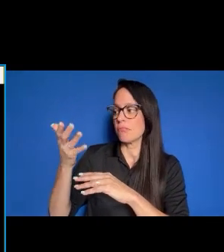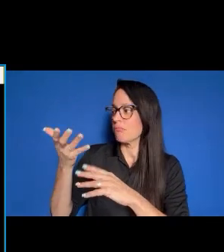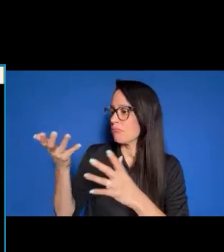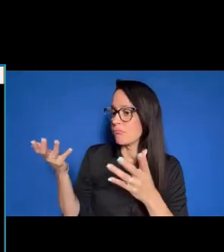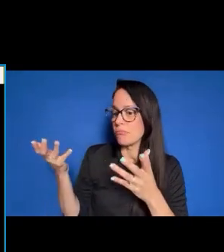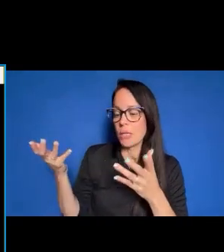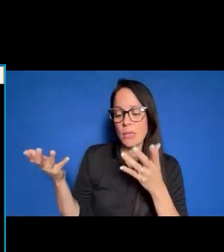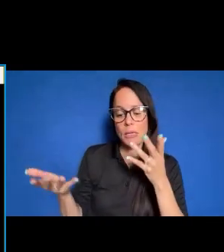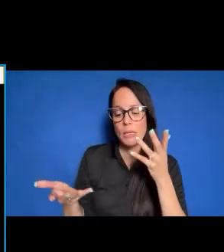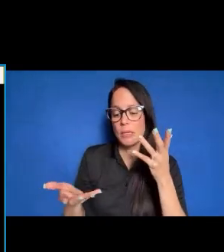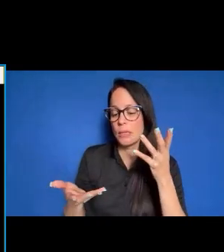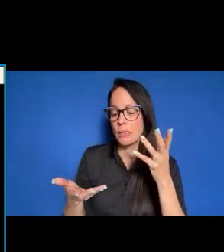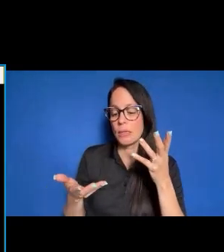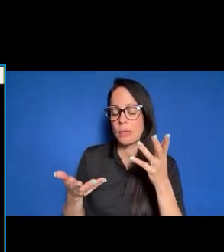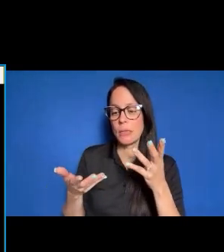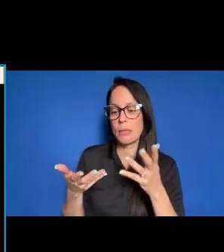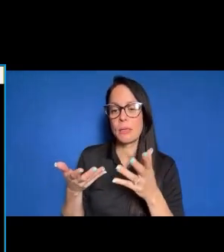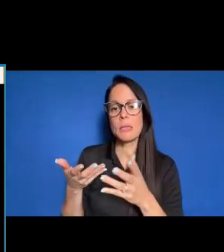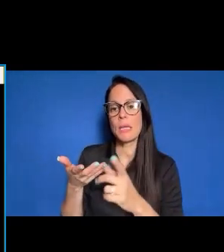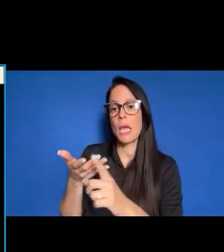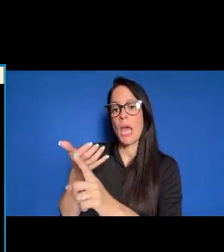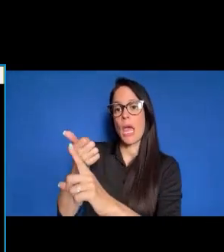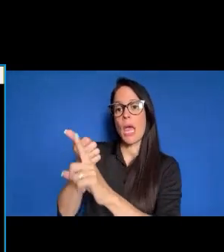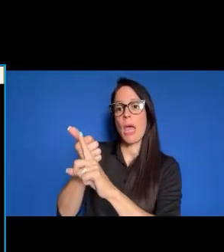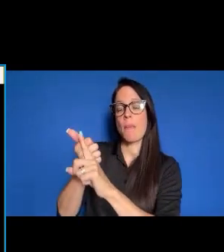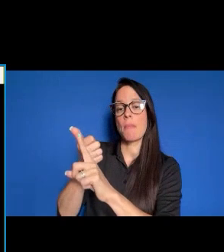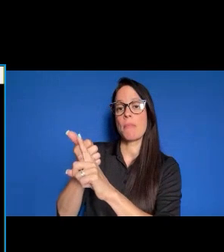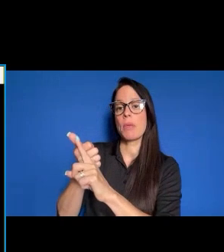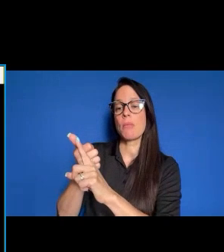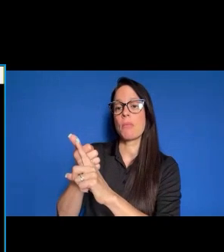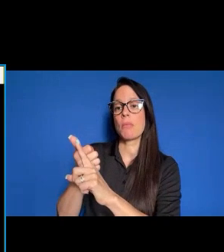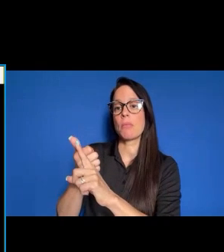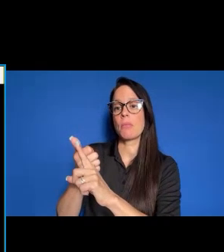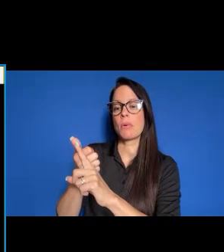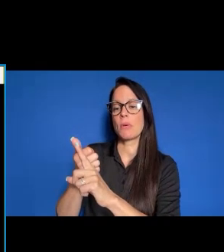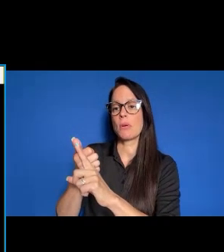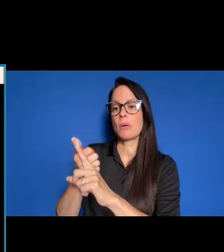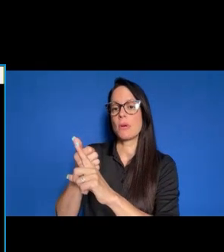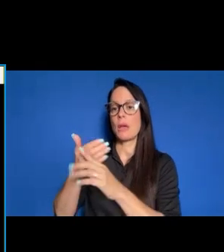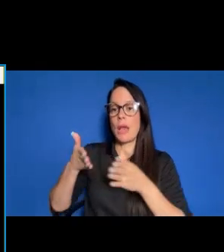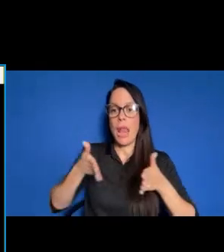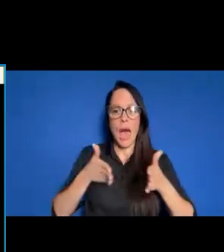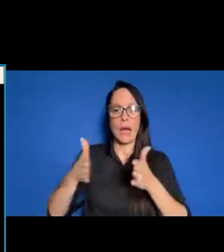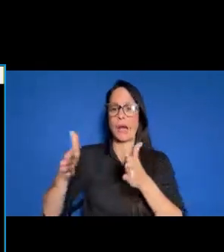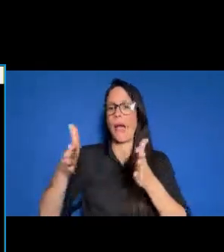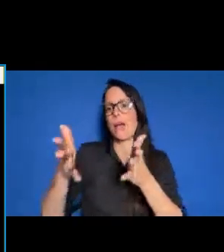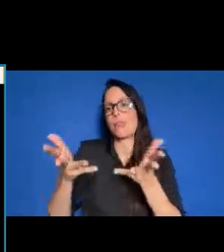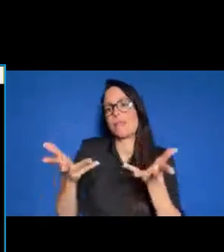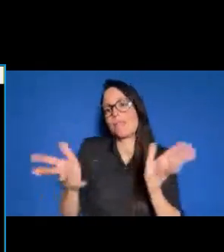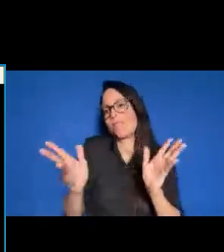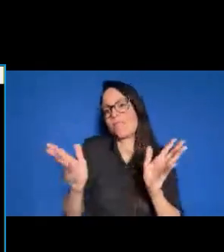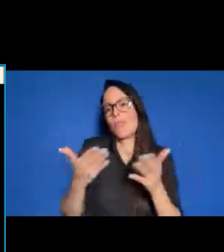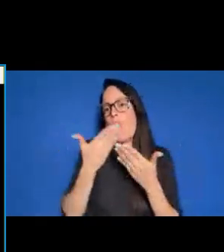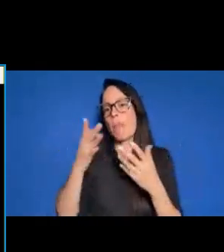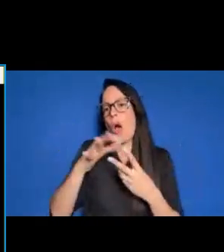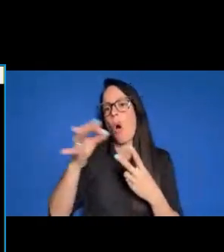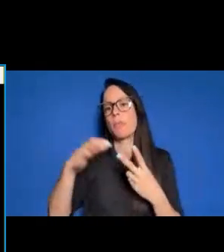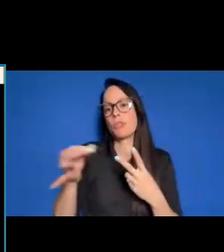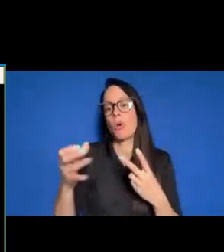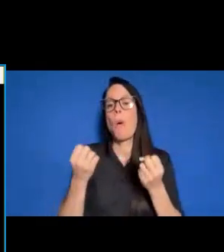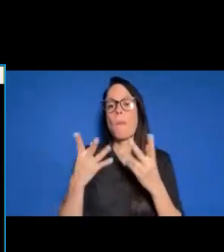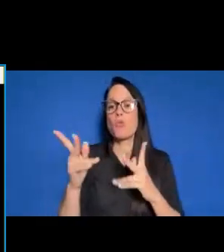en Bayamón, y el episodio no había sido en la calle, había sido en su casa. Una gran cantidad de estas personas eran adultos